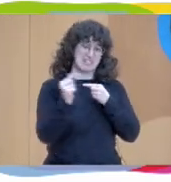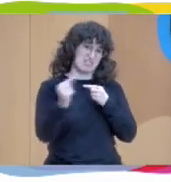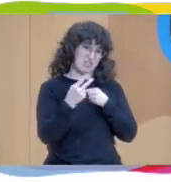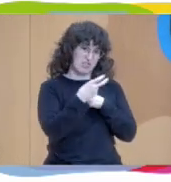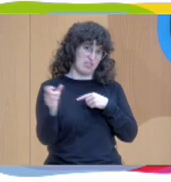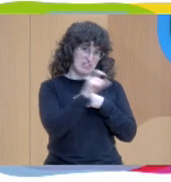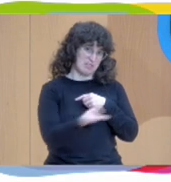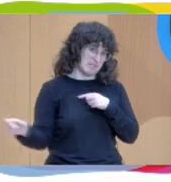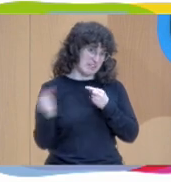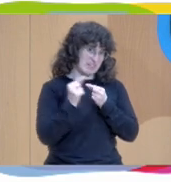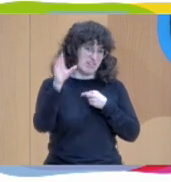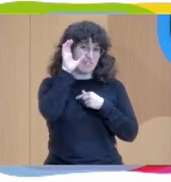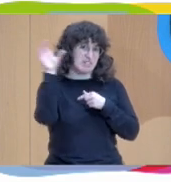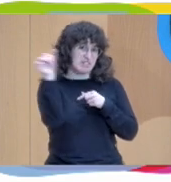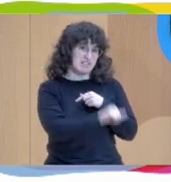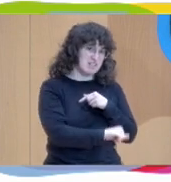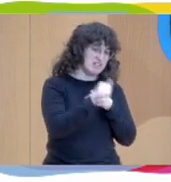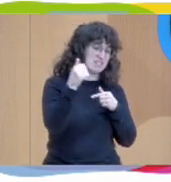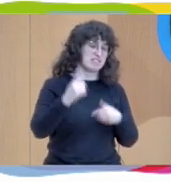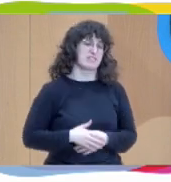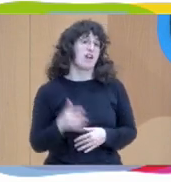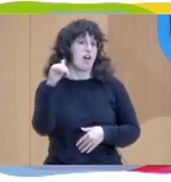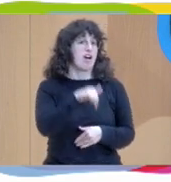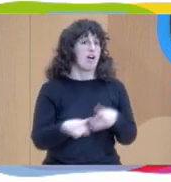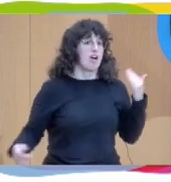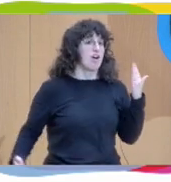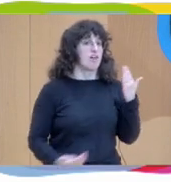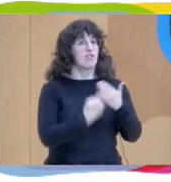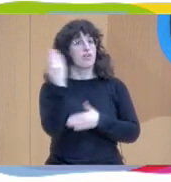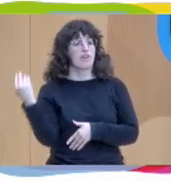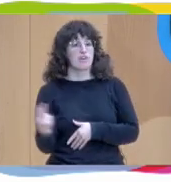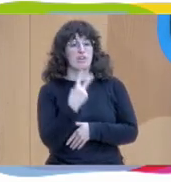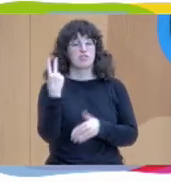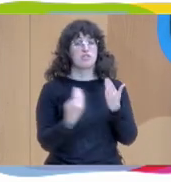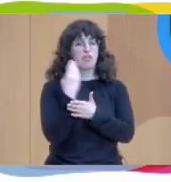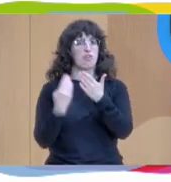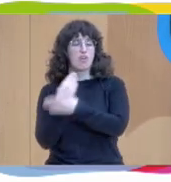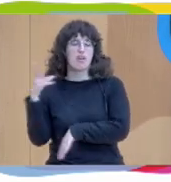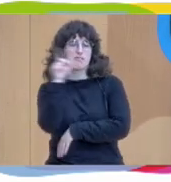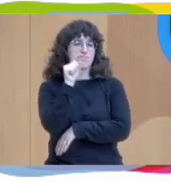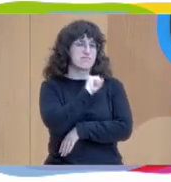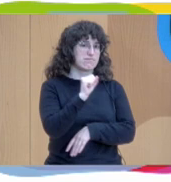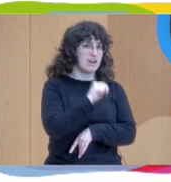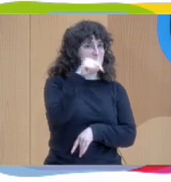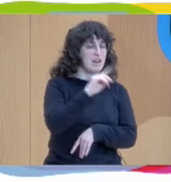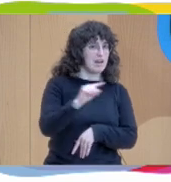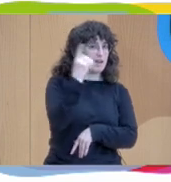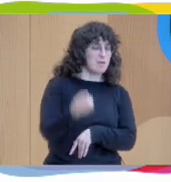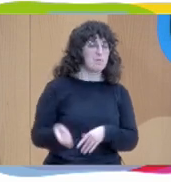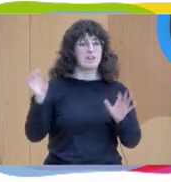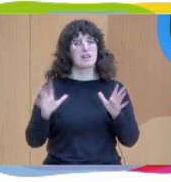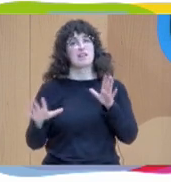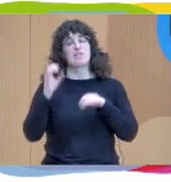streaming nos espera y nos aguarda una jornada de dos días fantásticas asistimos al primer congreso internacional de enfoque